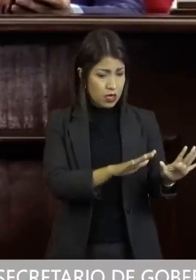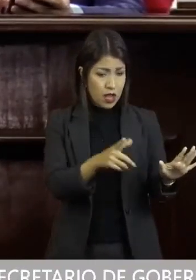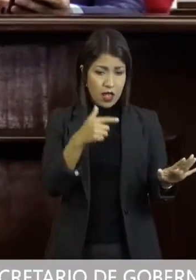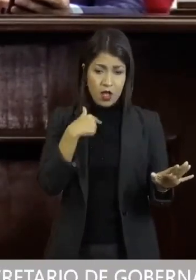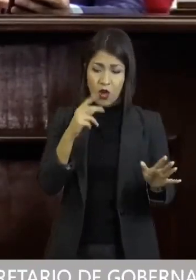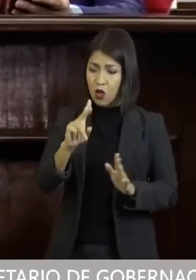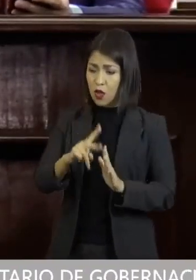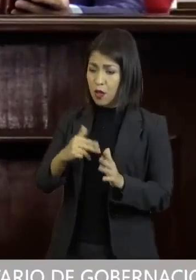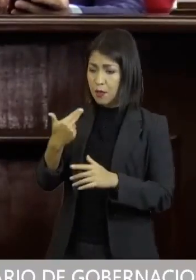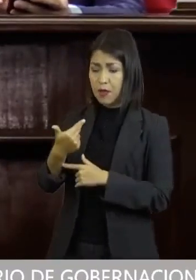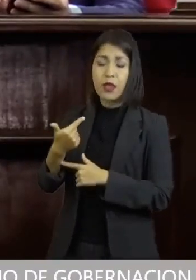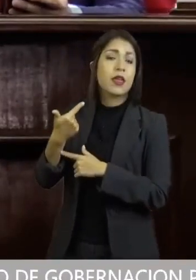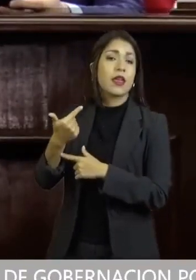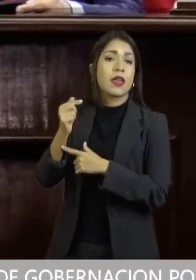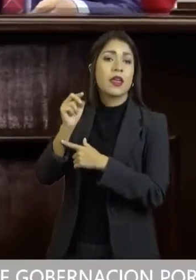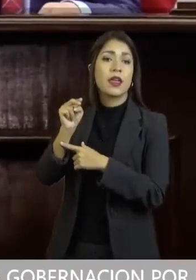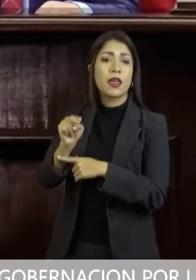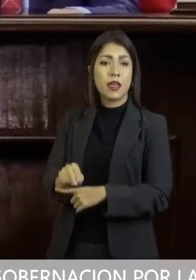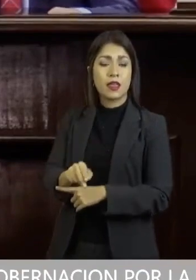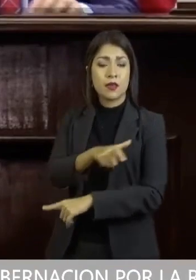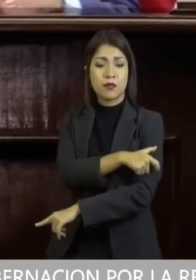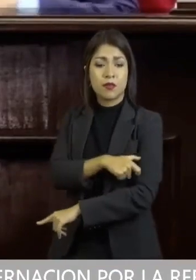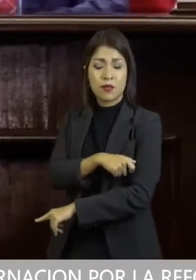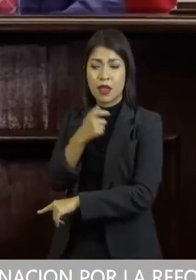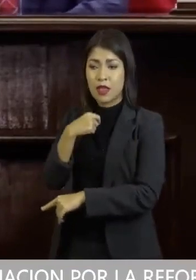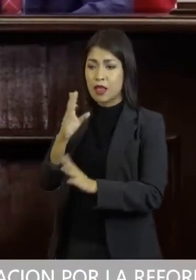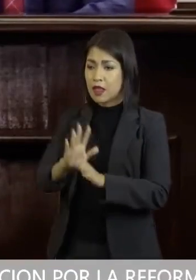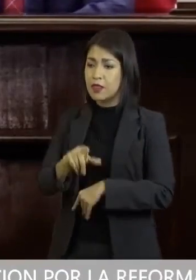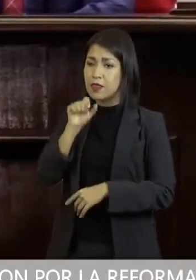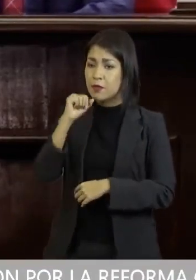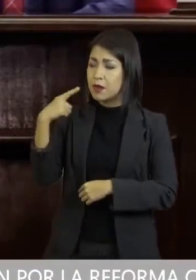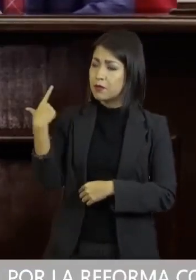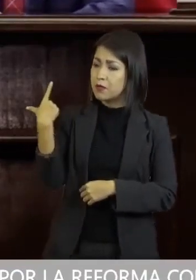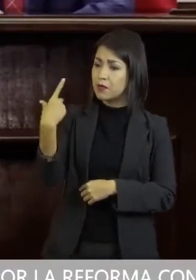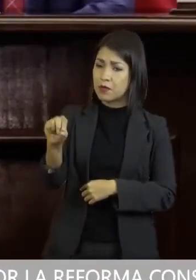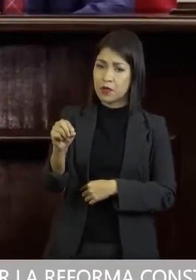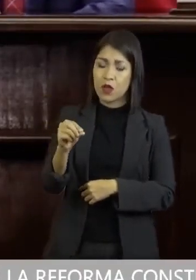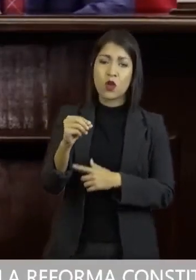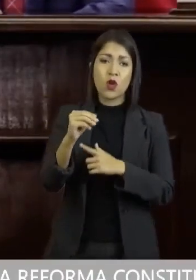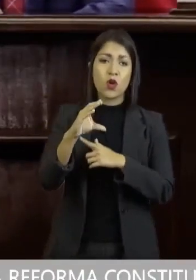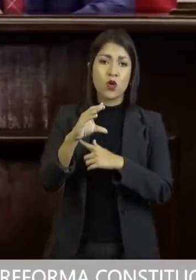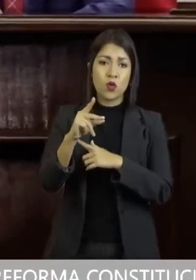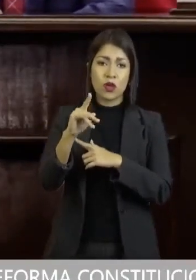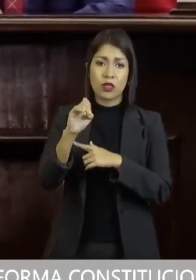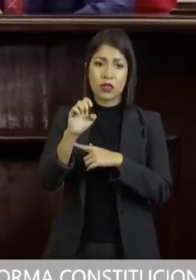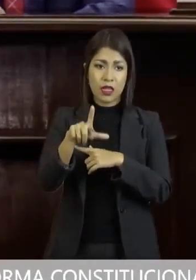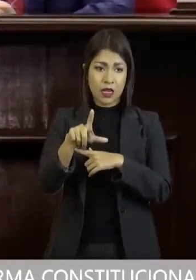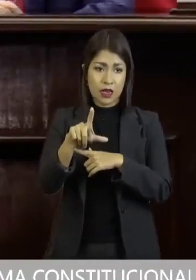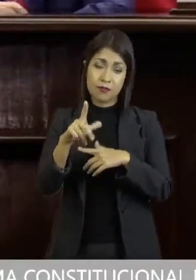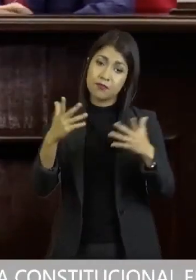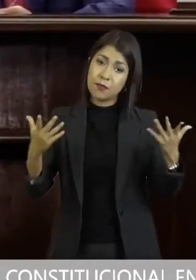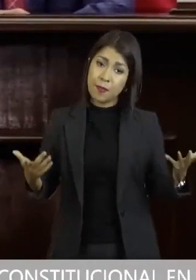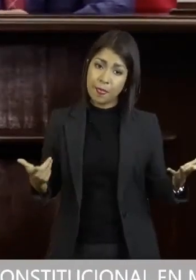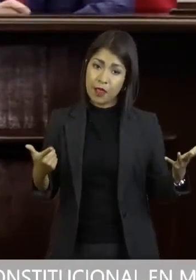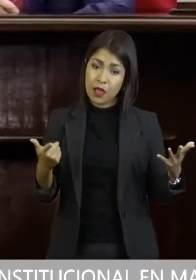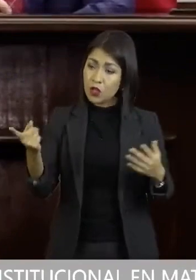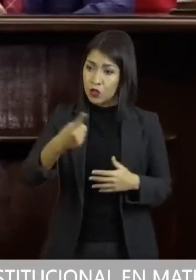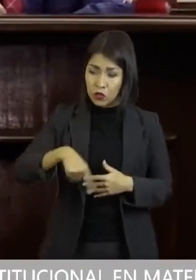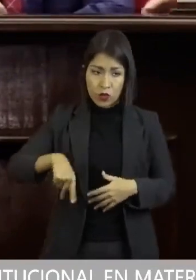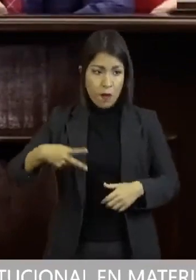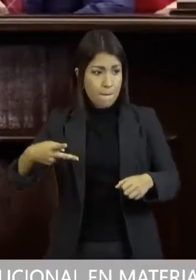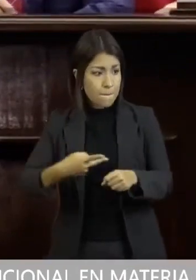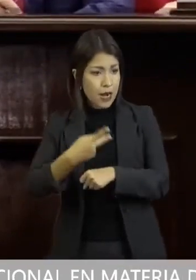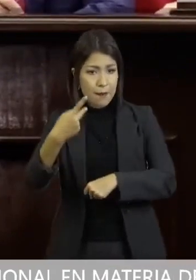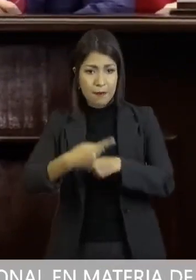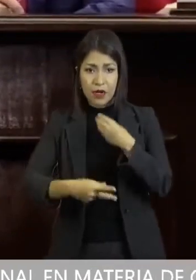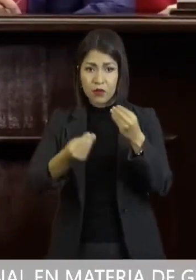parte del país a merced del crimen organizado. Hoy hay municipios en muchos estados